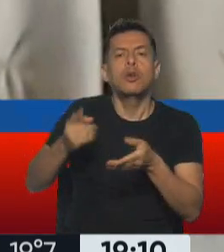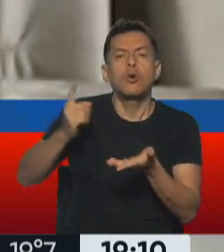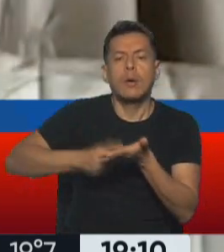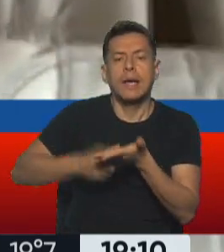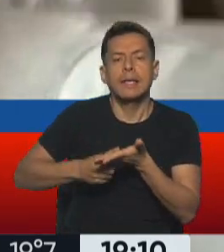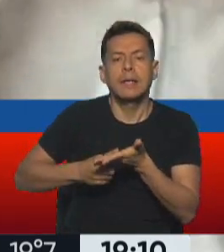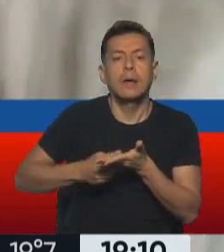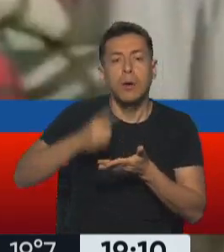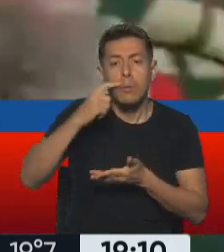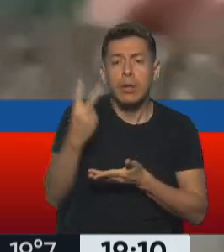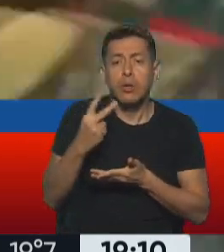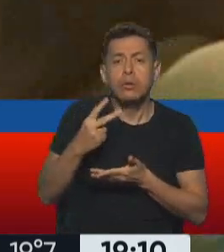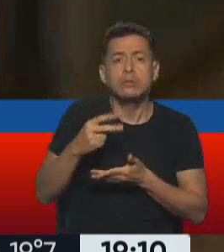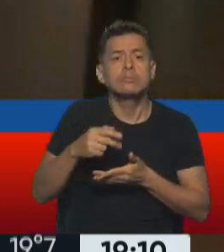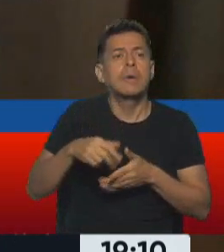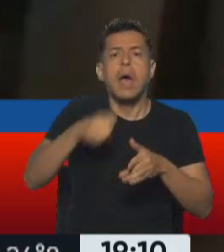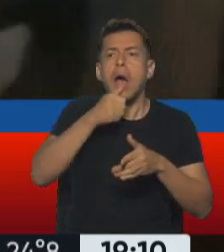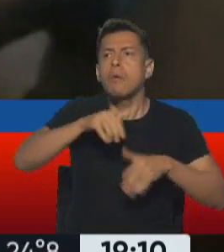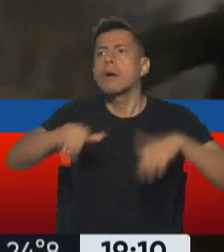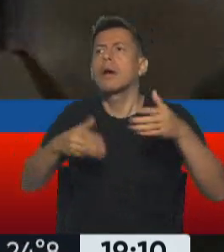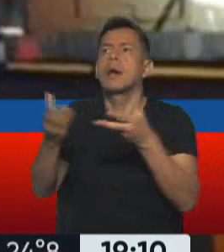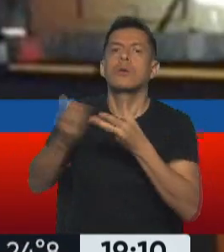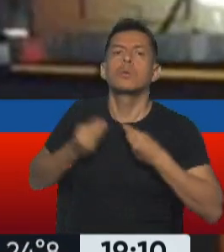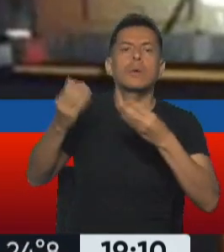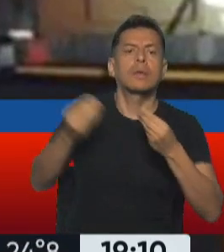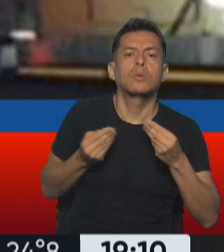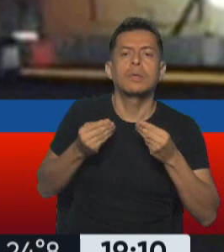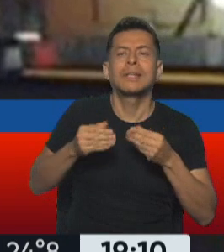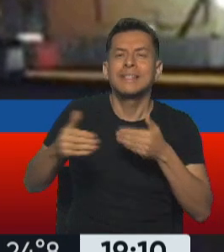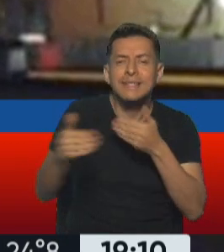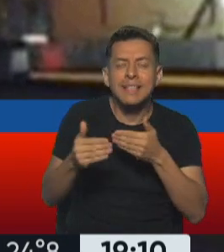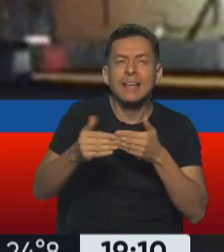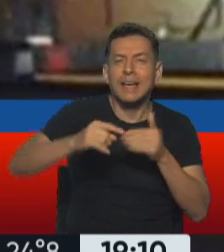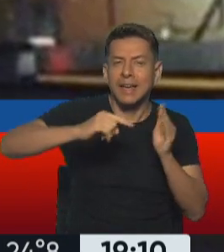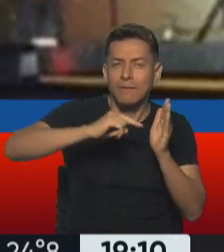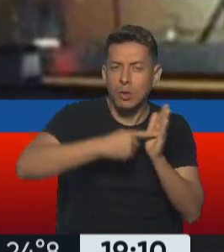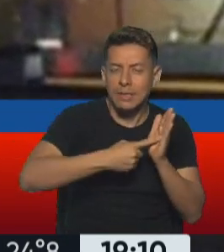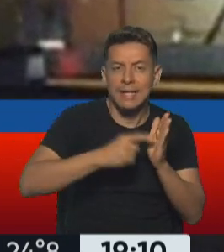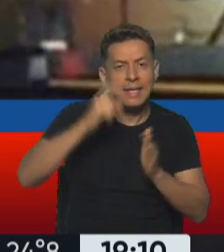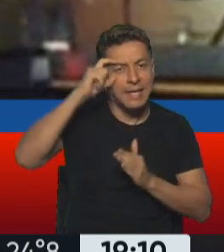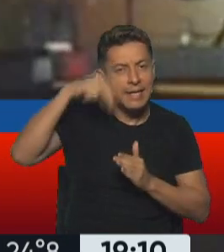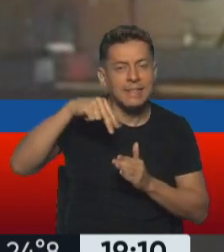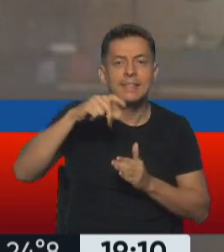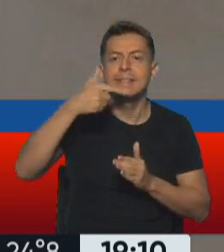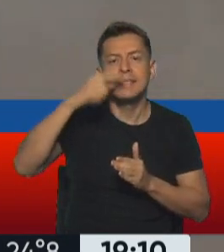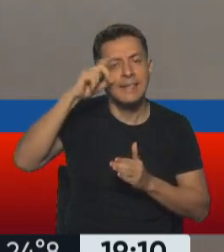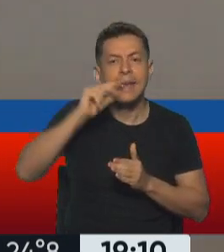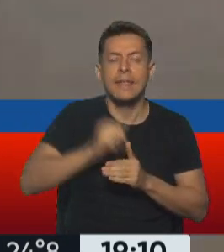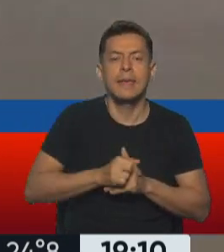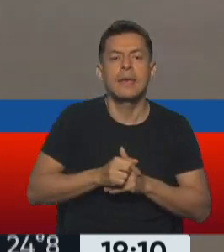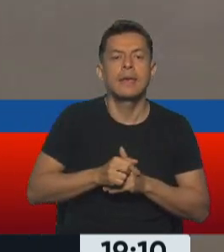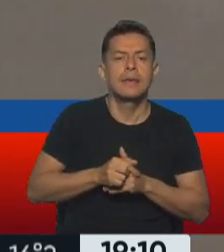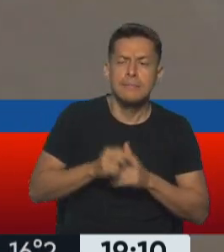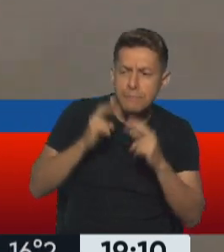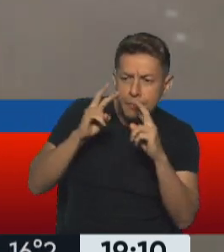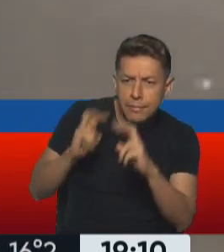de dos hombres en el agua pidiendo auxilio frente a las costas de la localidad bonaerense de Ensenada. Según los investigadores, uno de los